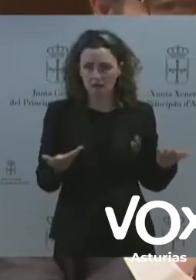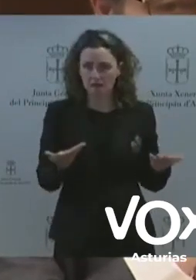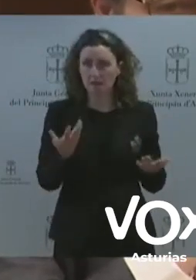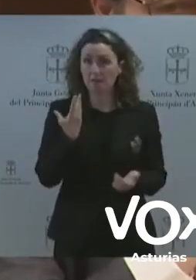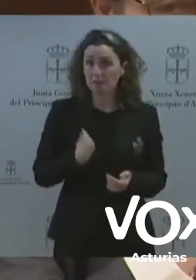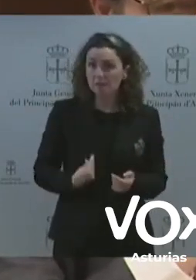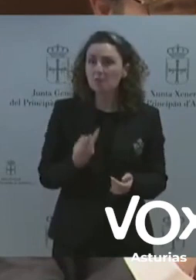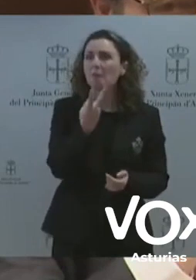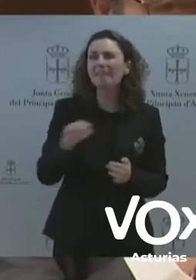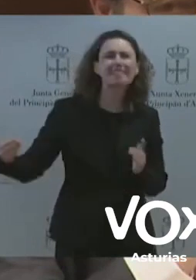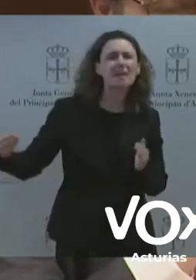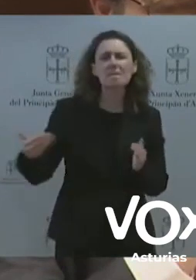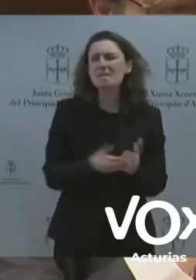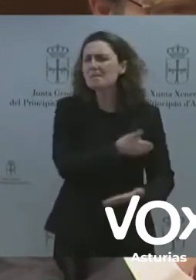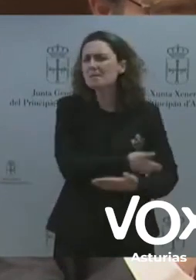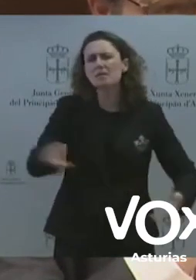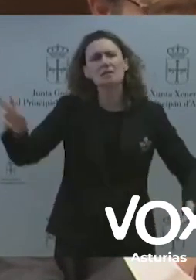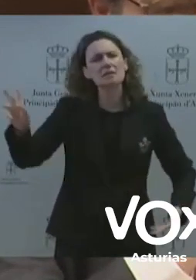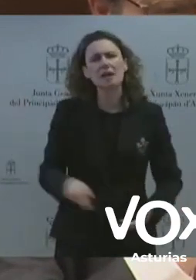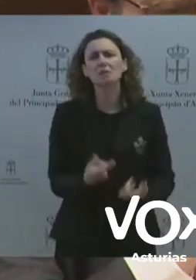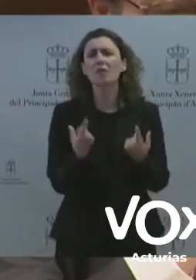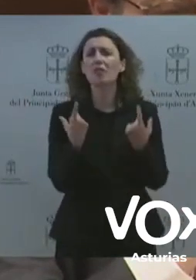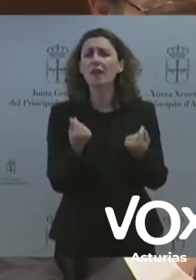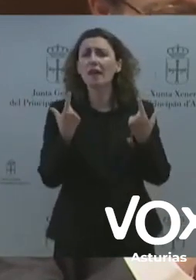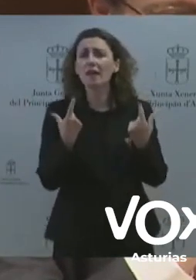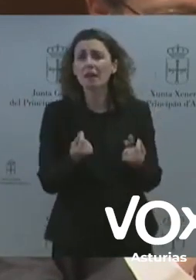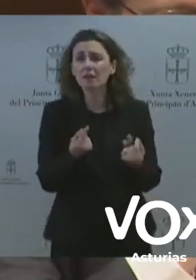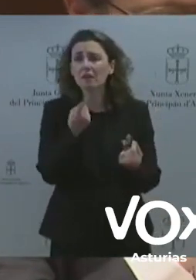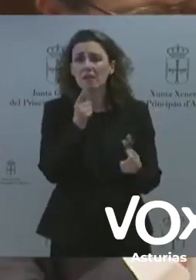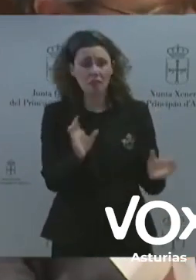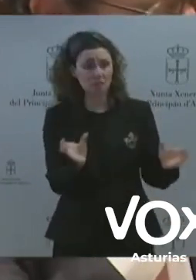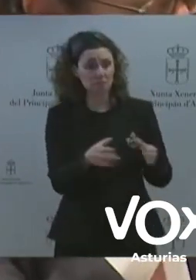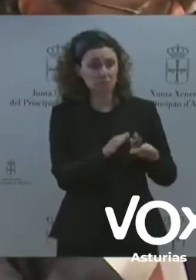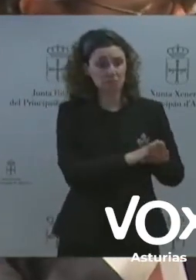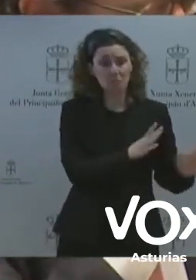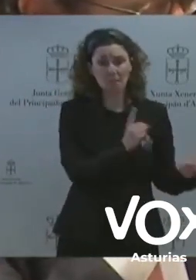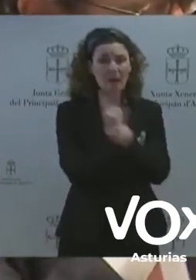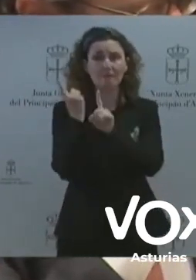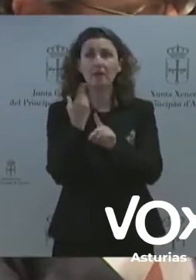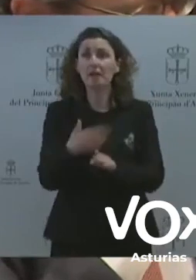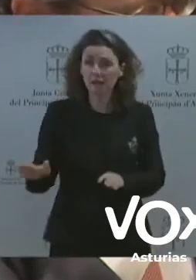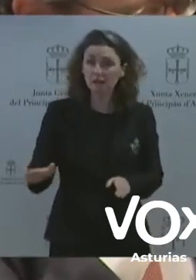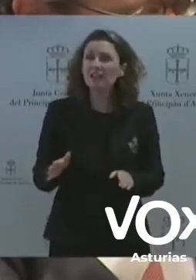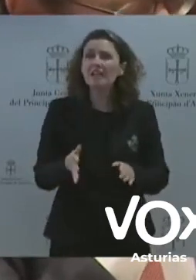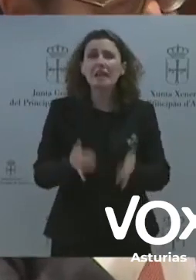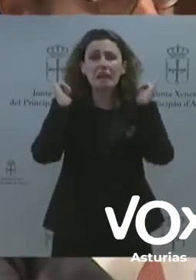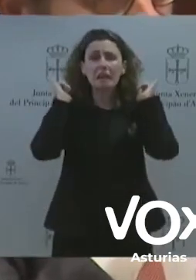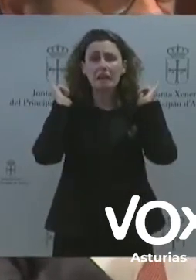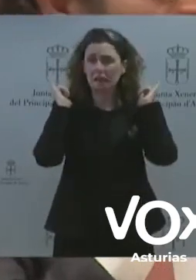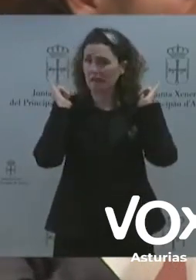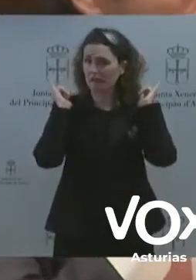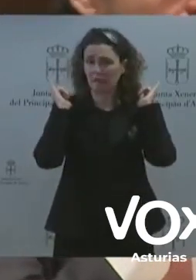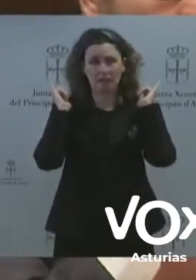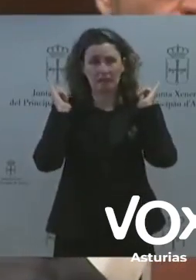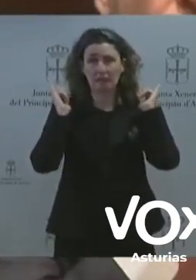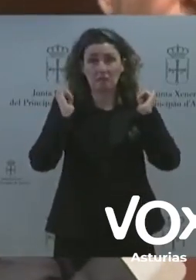euros, ha logrado la conjura de las izquierdas frente al resto y ni así ha conseguido cambiar el rumbo de Asturias. Los problemas